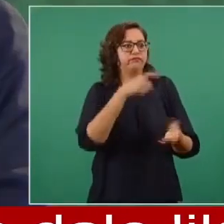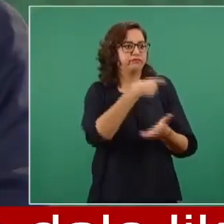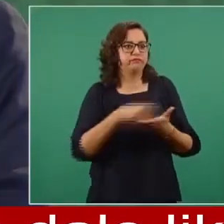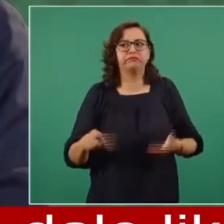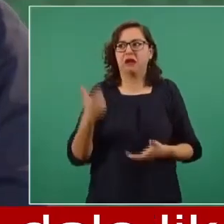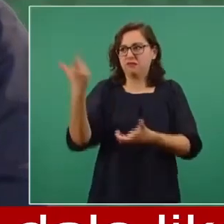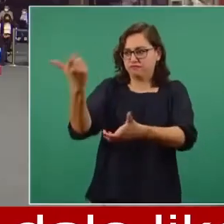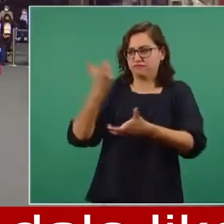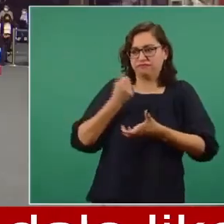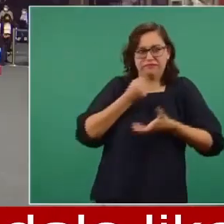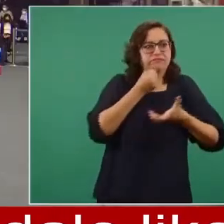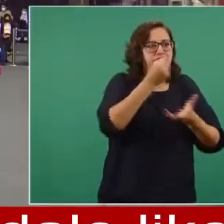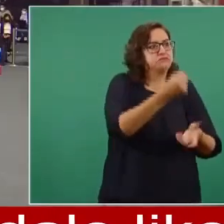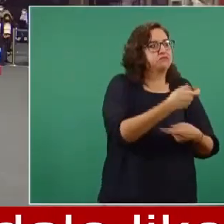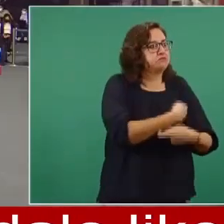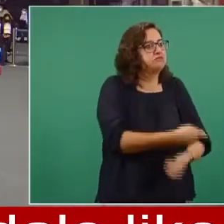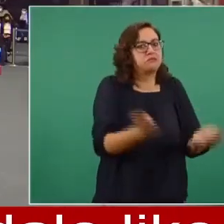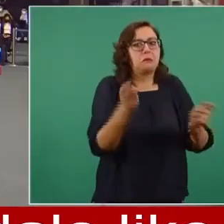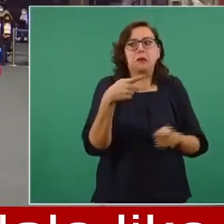Entonces,